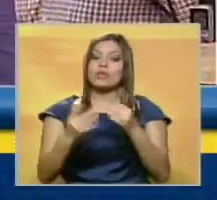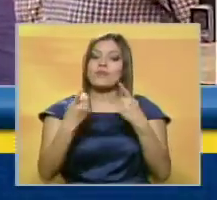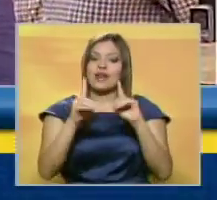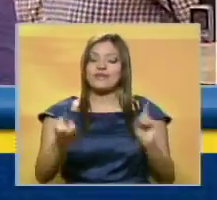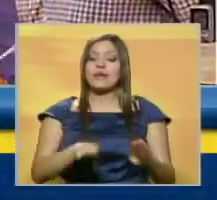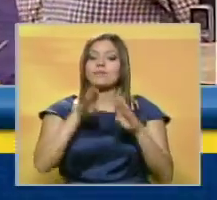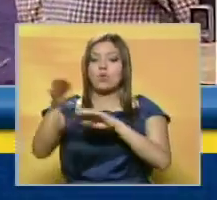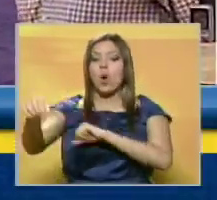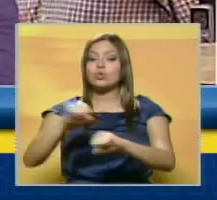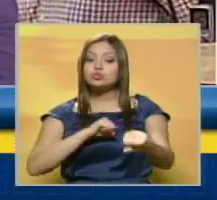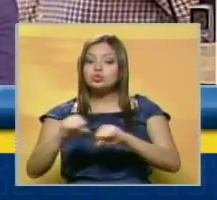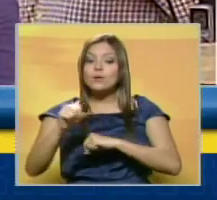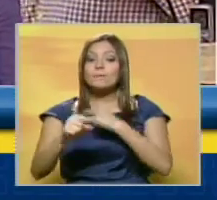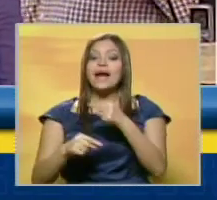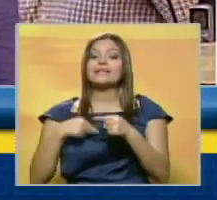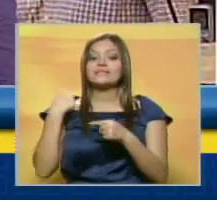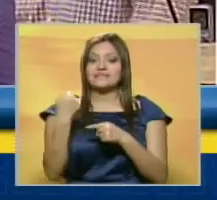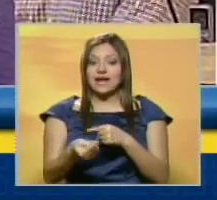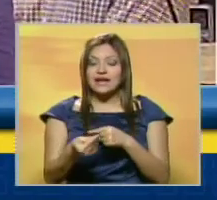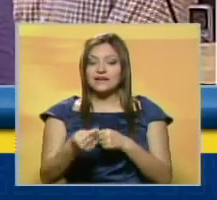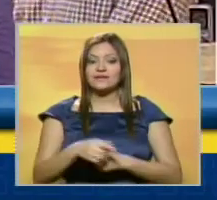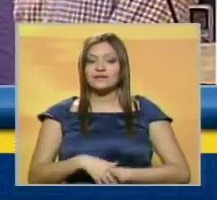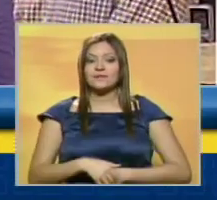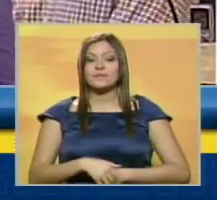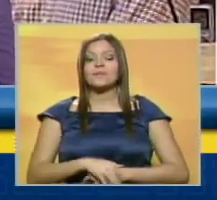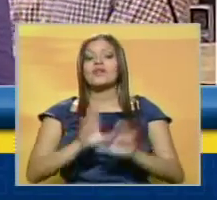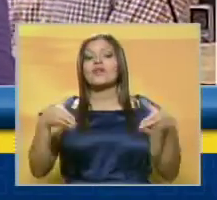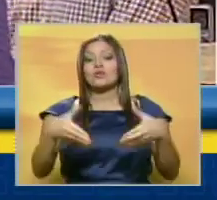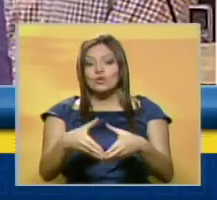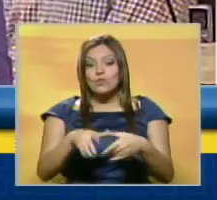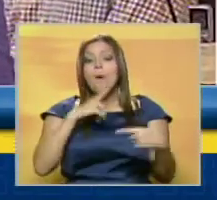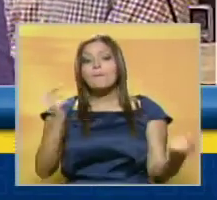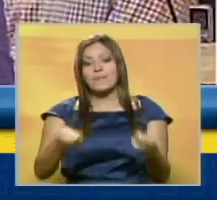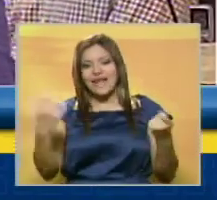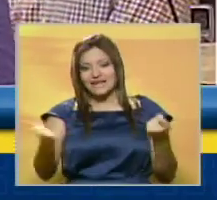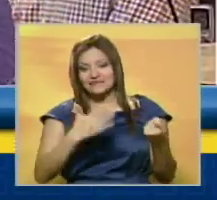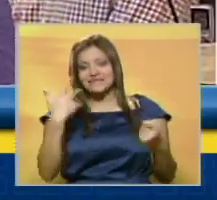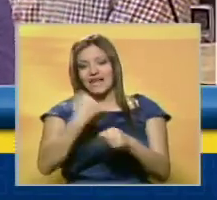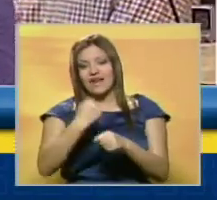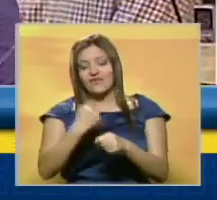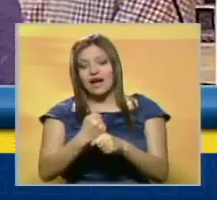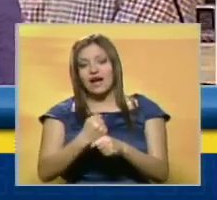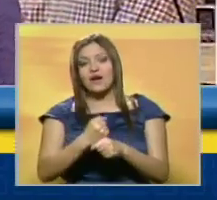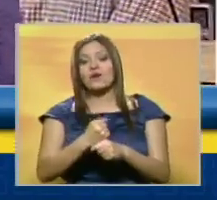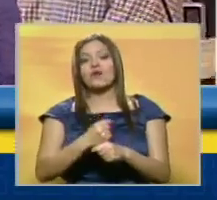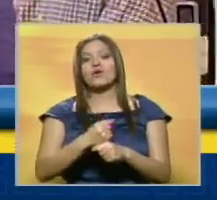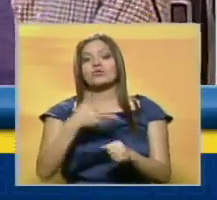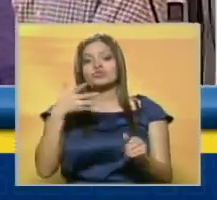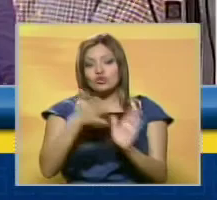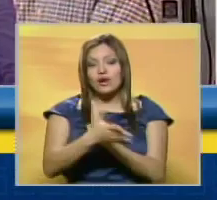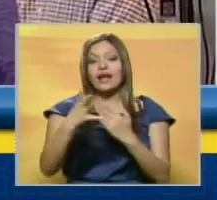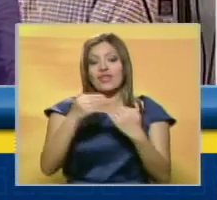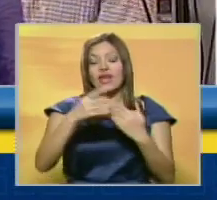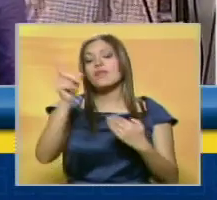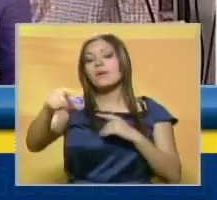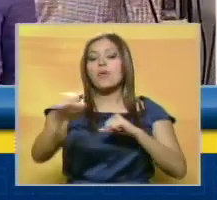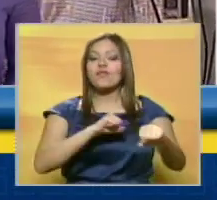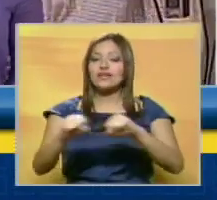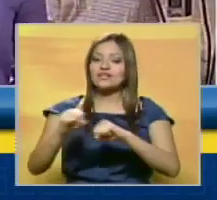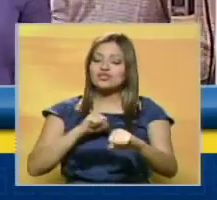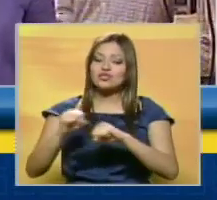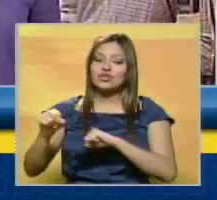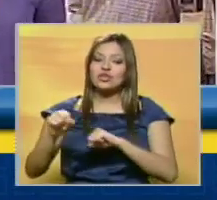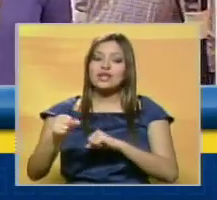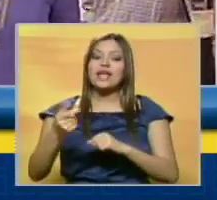la movilización que se va a realizar mañana de parte de los sectores de la prensa, trabajadores de la prensa hasta Cadivi, y también la movilización que va a realizar